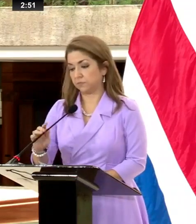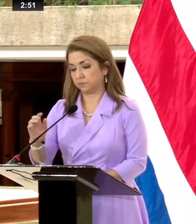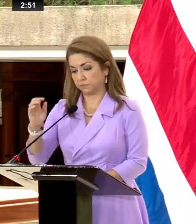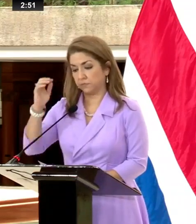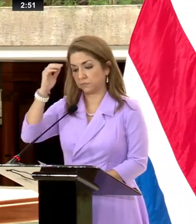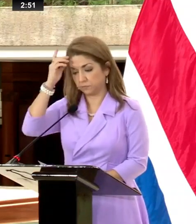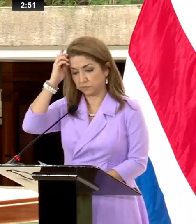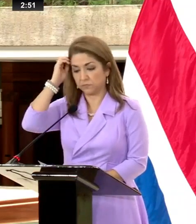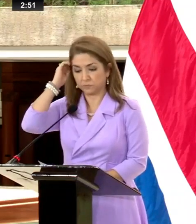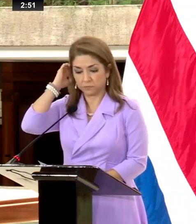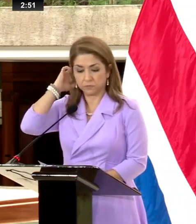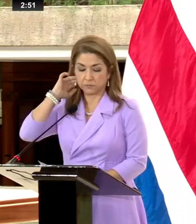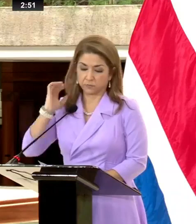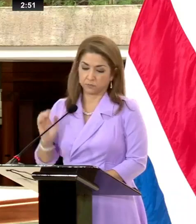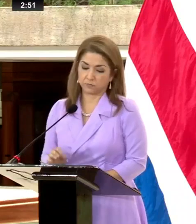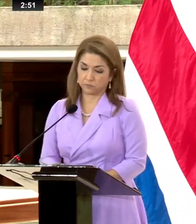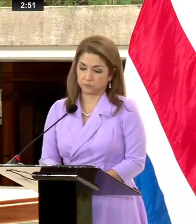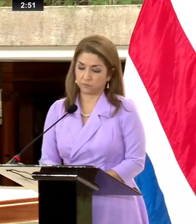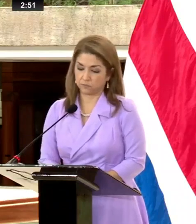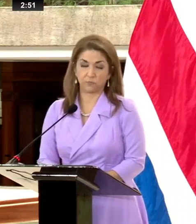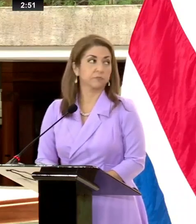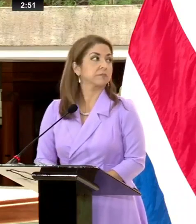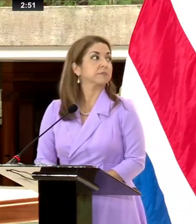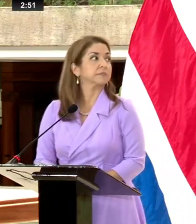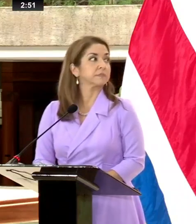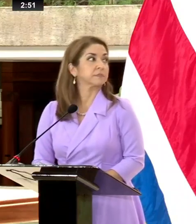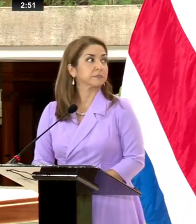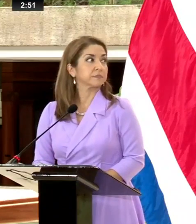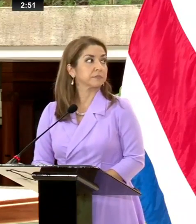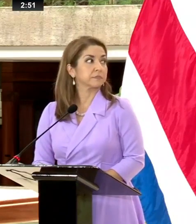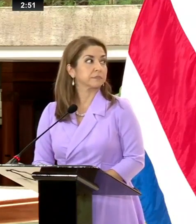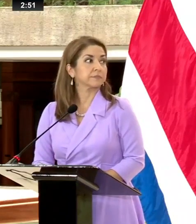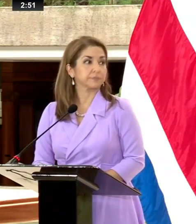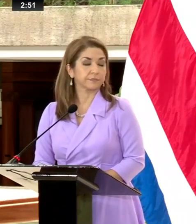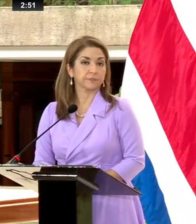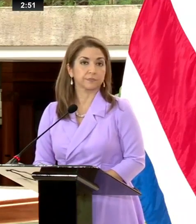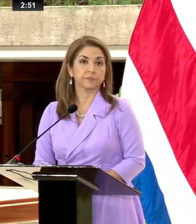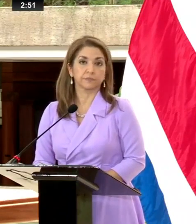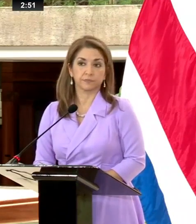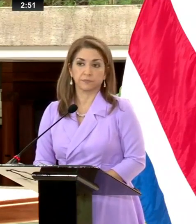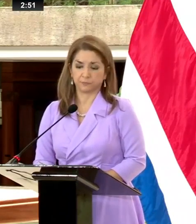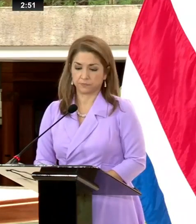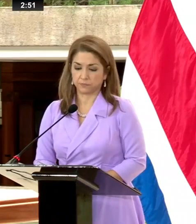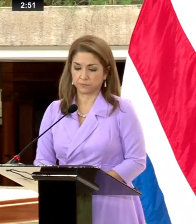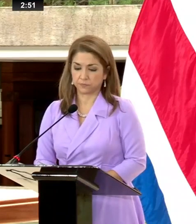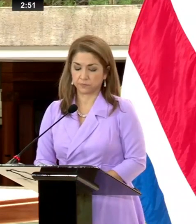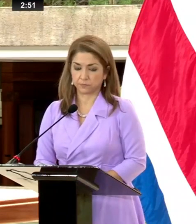grande que tenemos con el país. Aquí tengo a la ministra de Salud, que es la rectora.